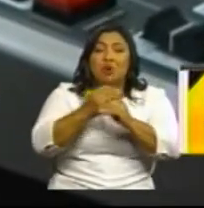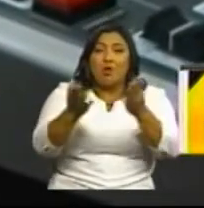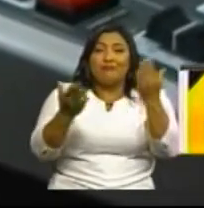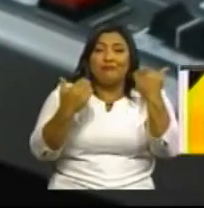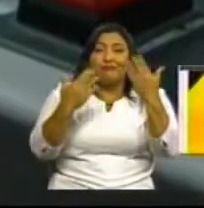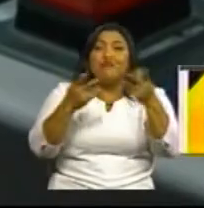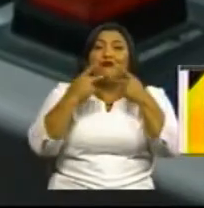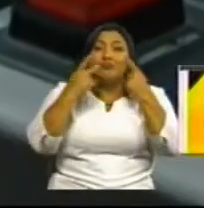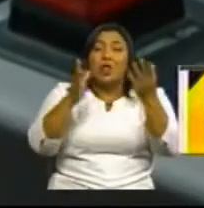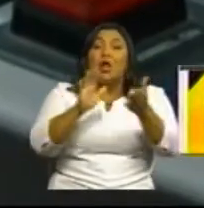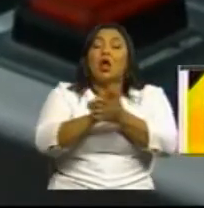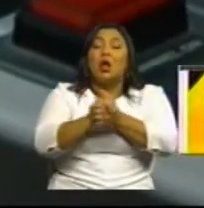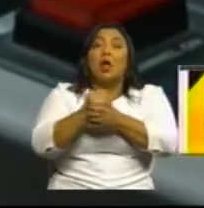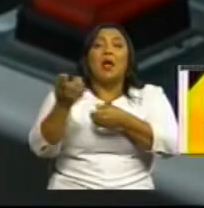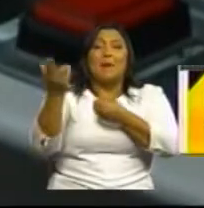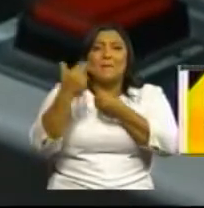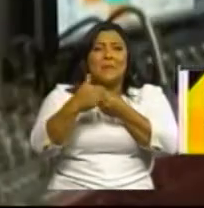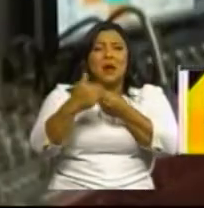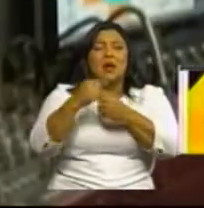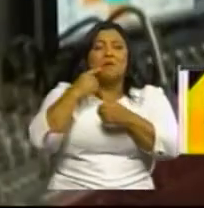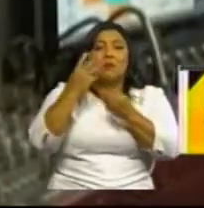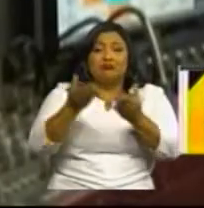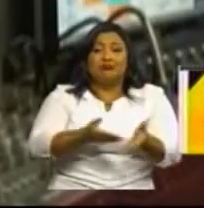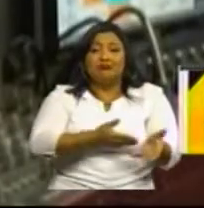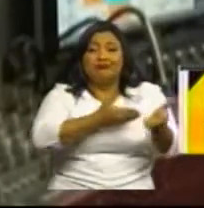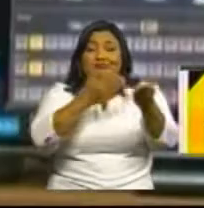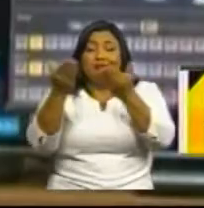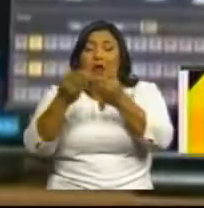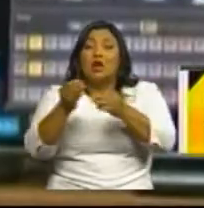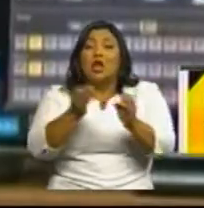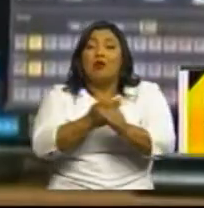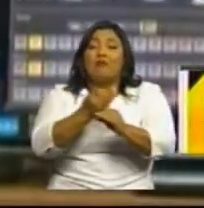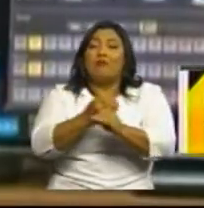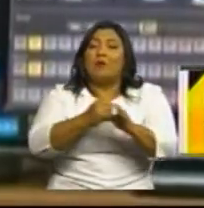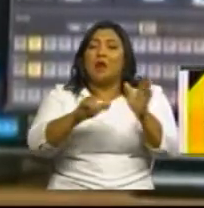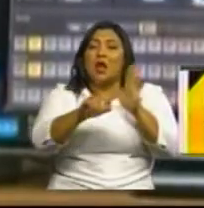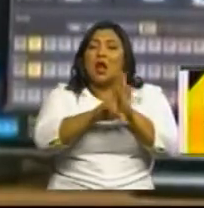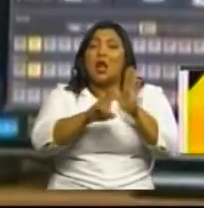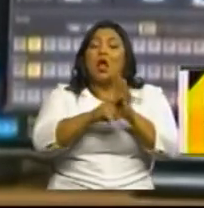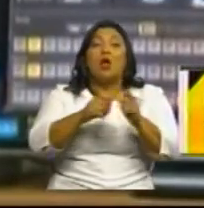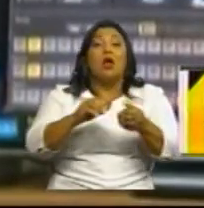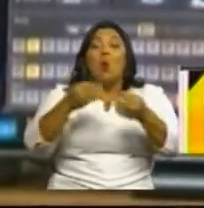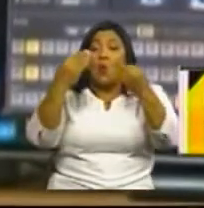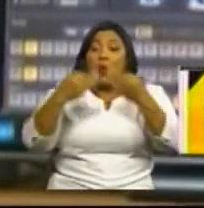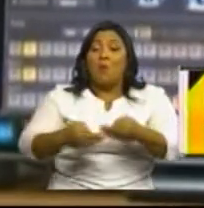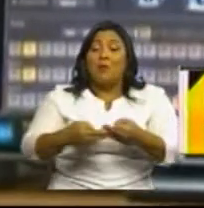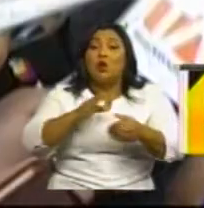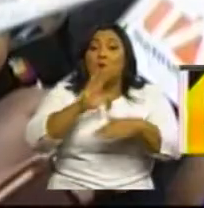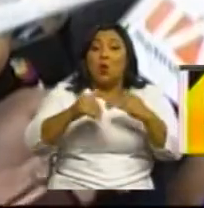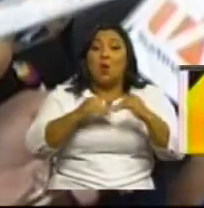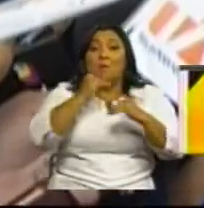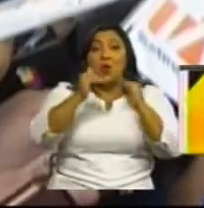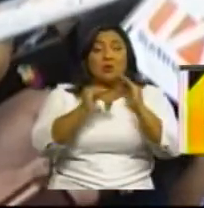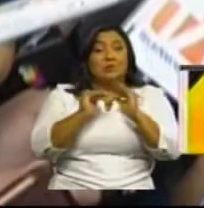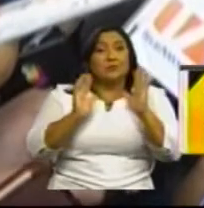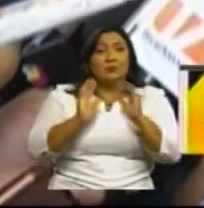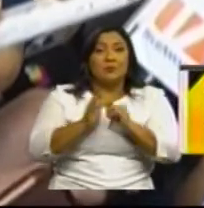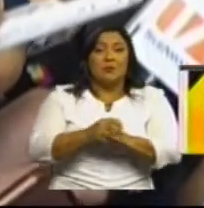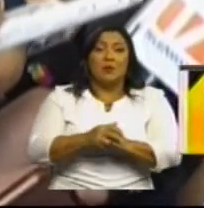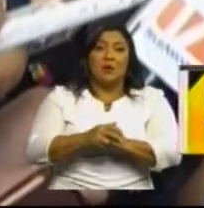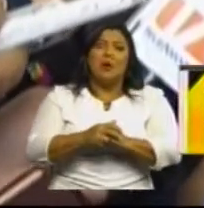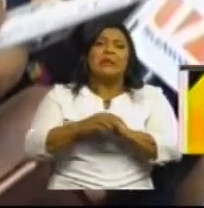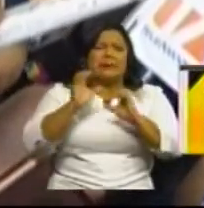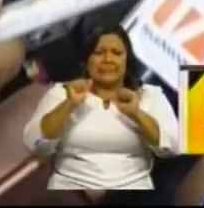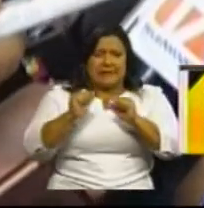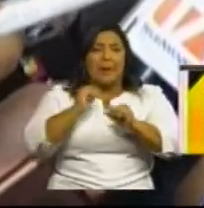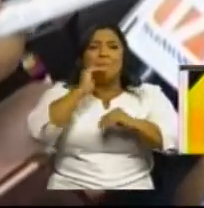estuvieron involucrados en la otorgación de frecuencias de forma ilegal sin cumplir con los debidos procesos. Si ha habido procesos internos